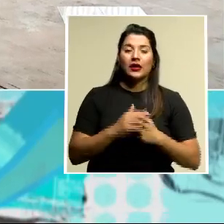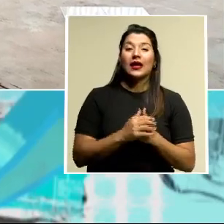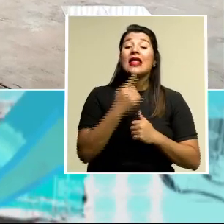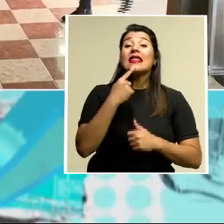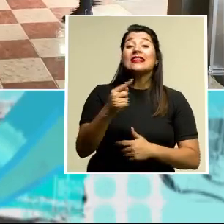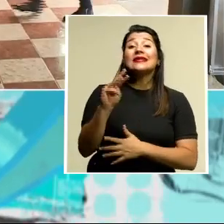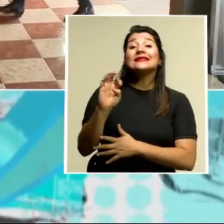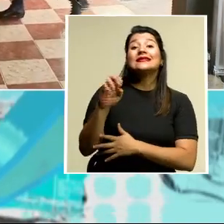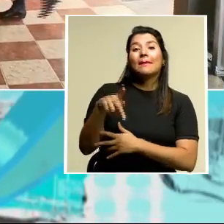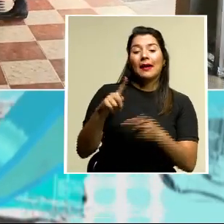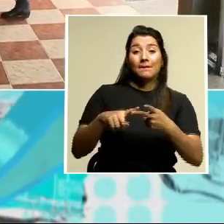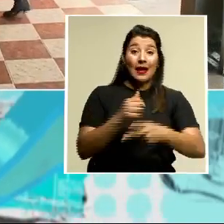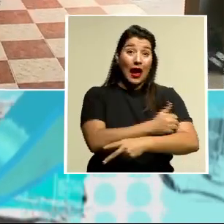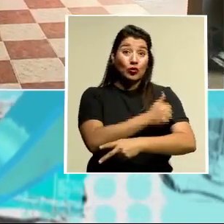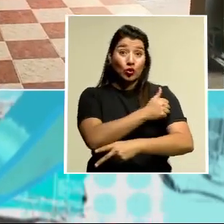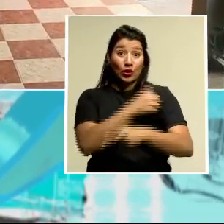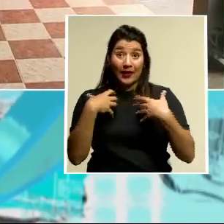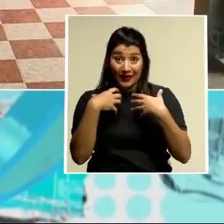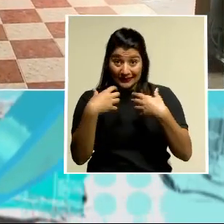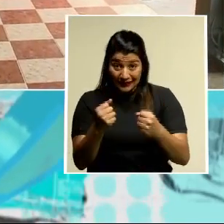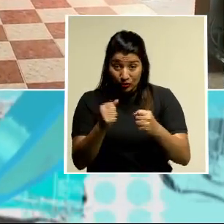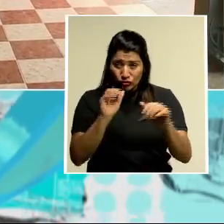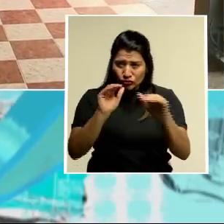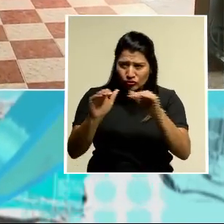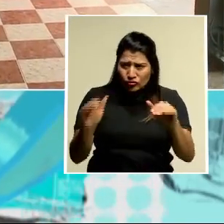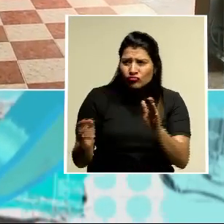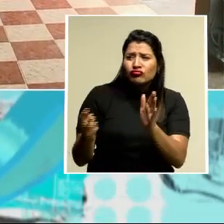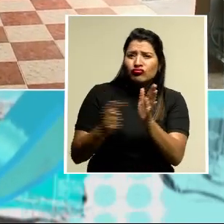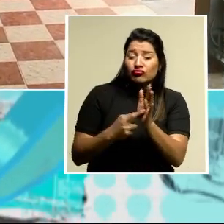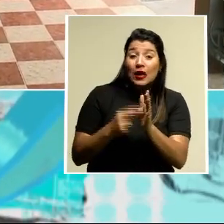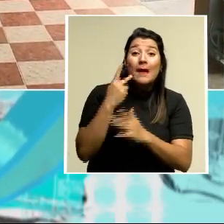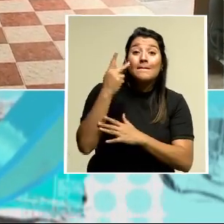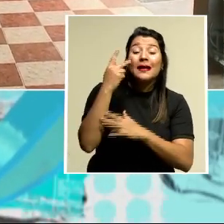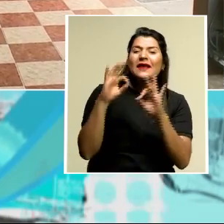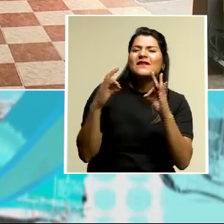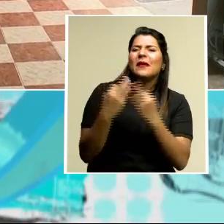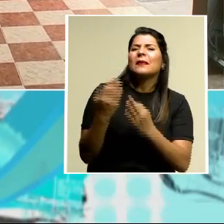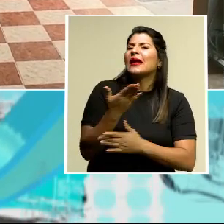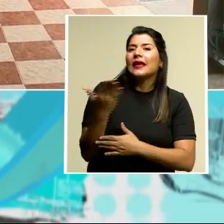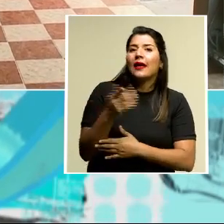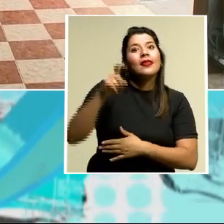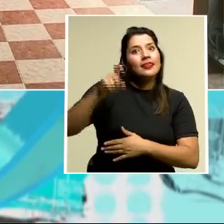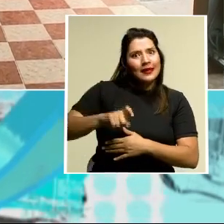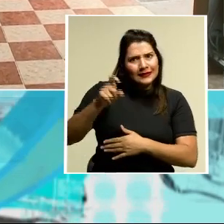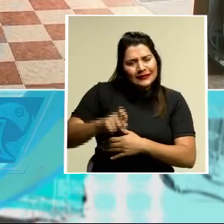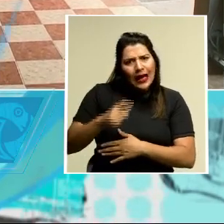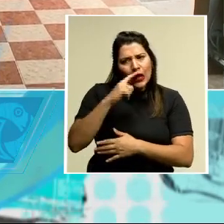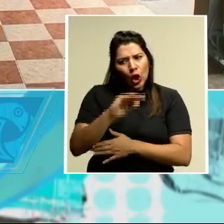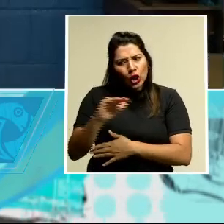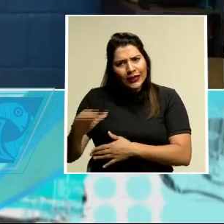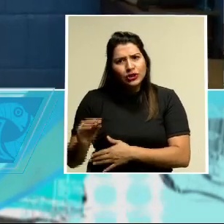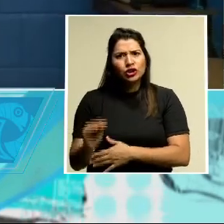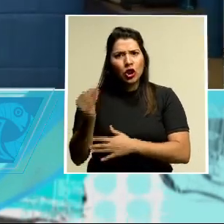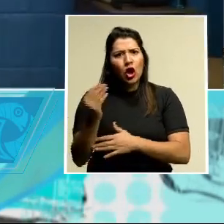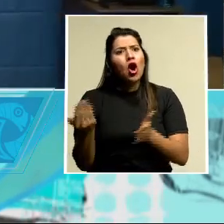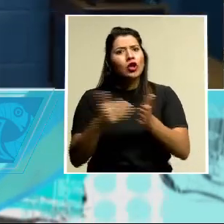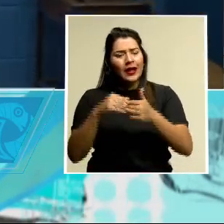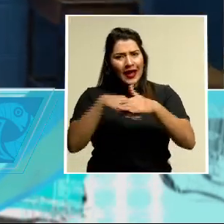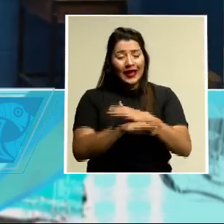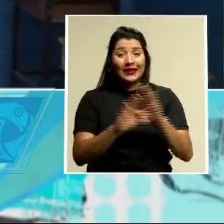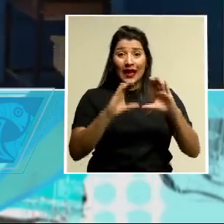las autoridades de salud le reiteran a los padres de familia la necesidad de que vuelvan a las aulas y que esto podría generar